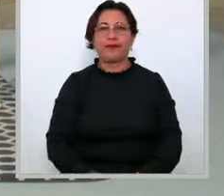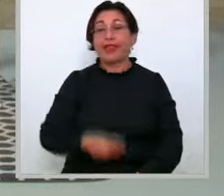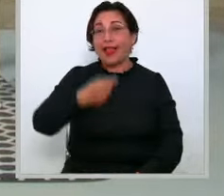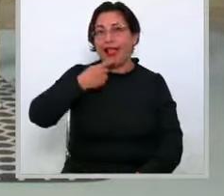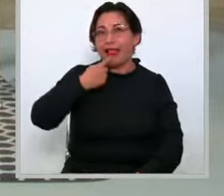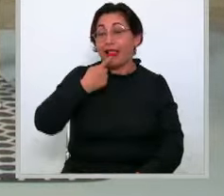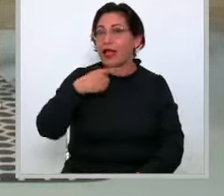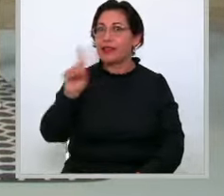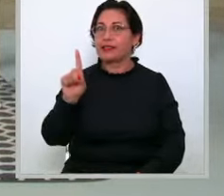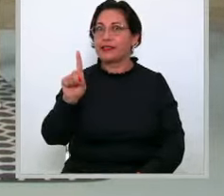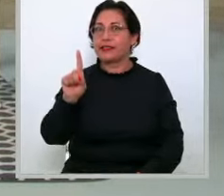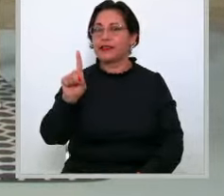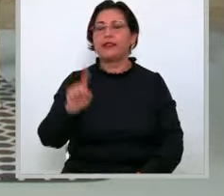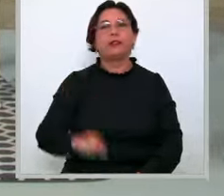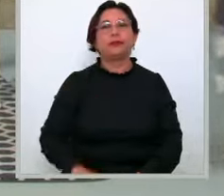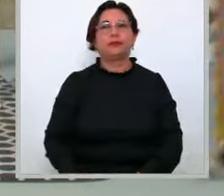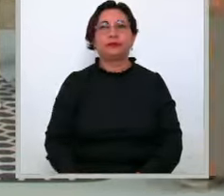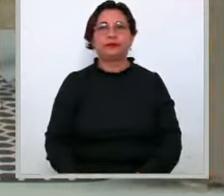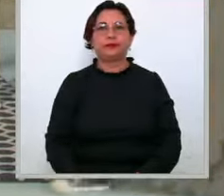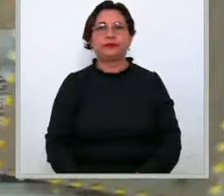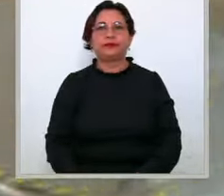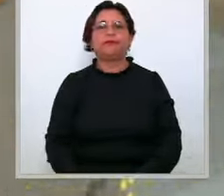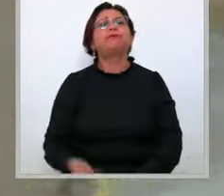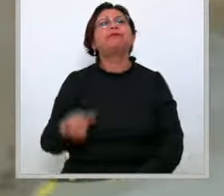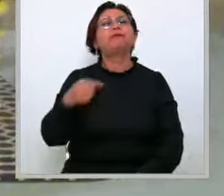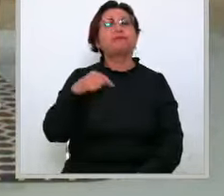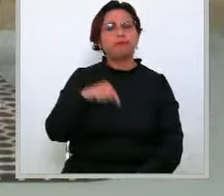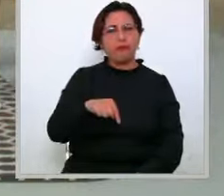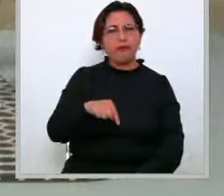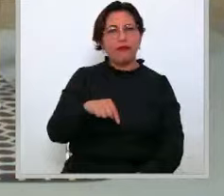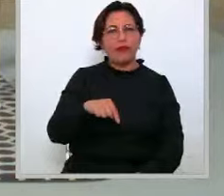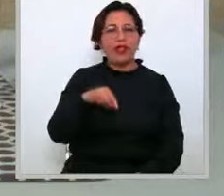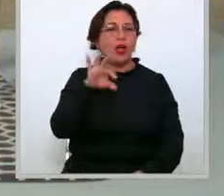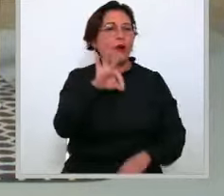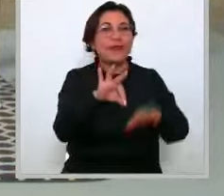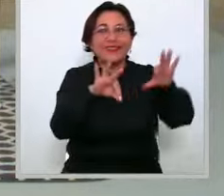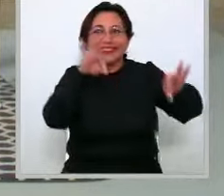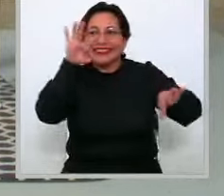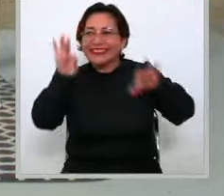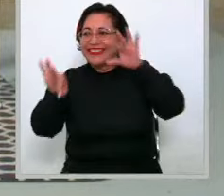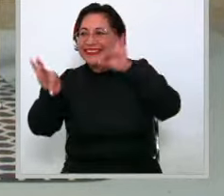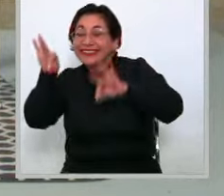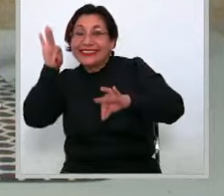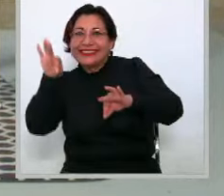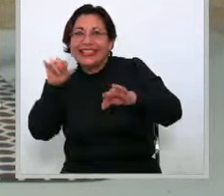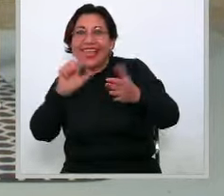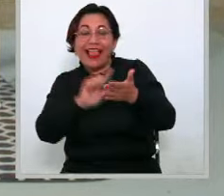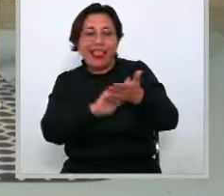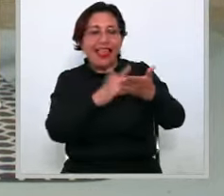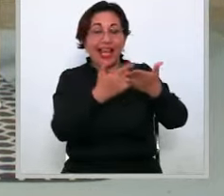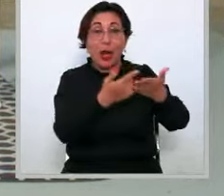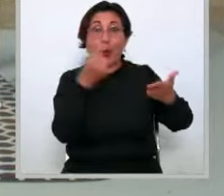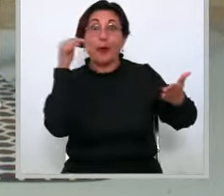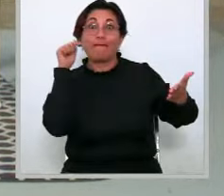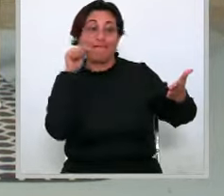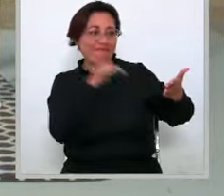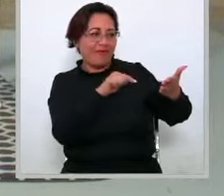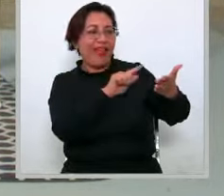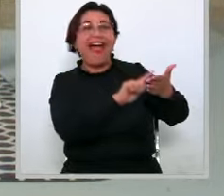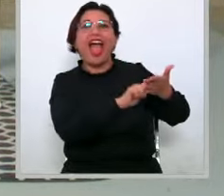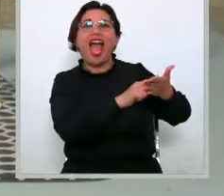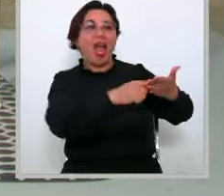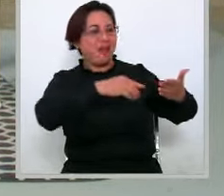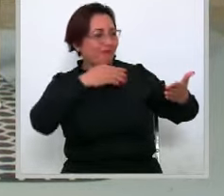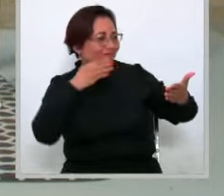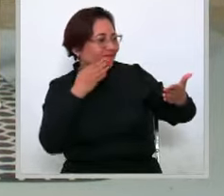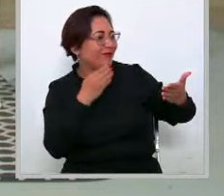que ocultar y no son un secreto. Y yo también, dentro de una gran selección que ya tiene mi amiga Dana también de este lado, tengo un libro que también es muy